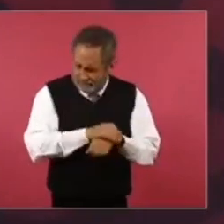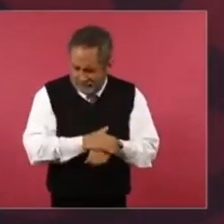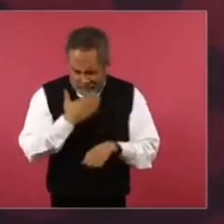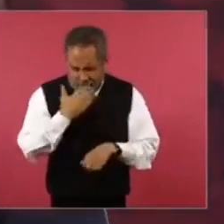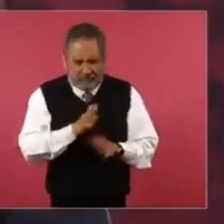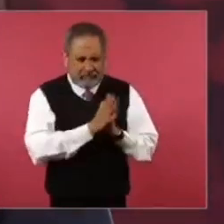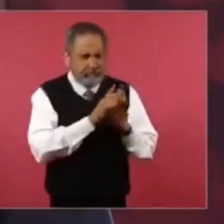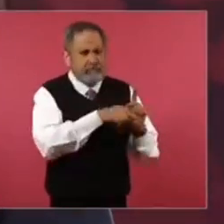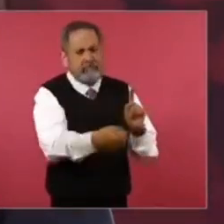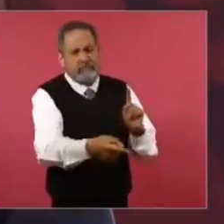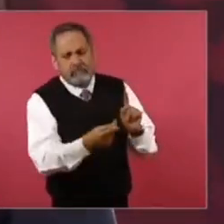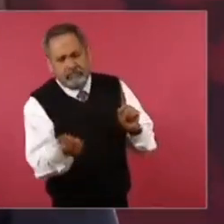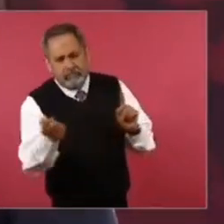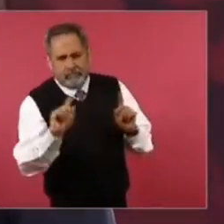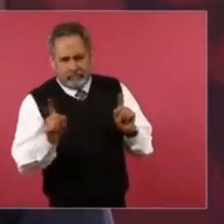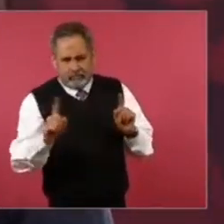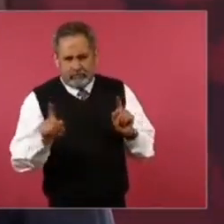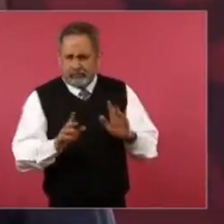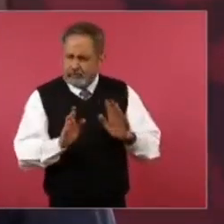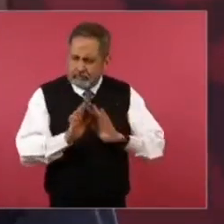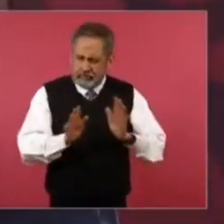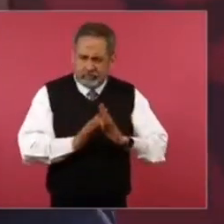¿sí? Que no les,